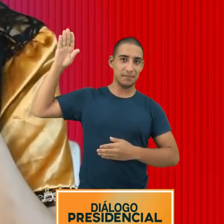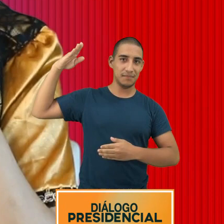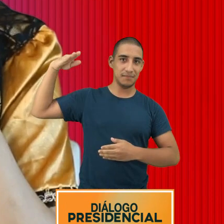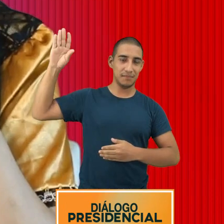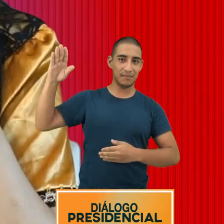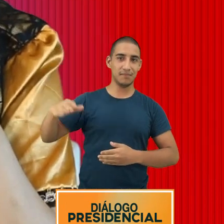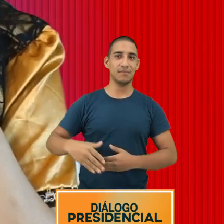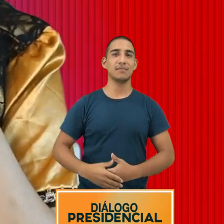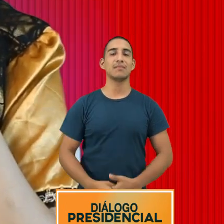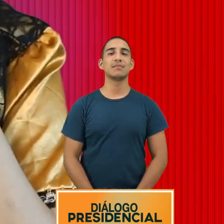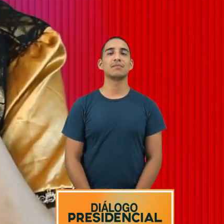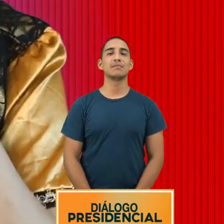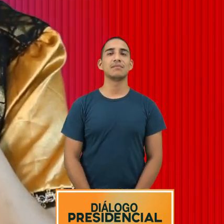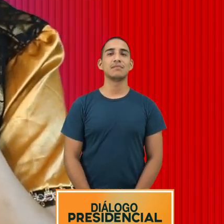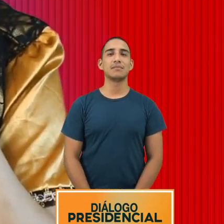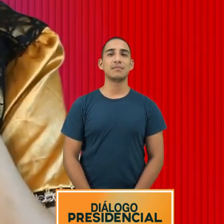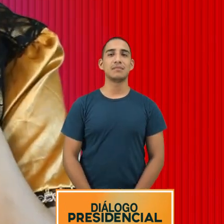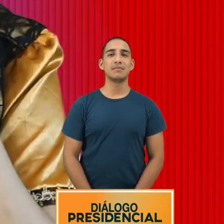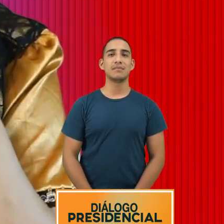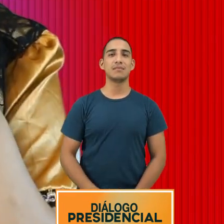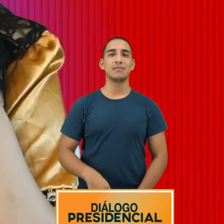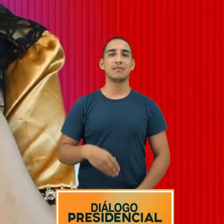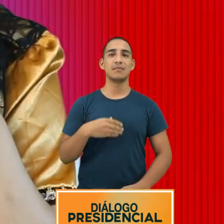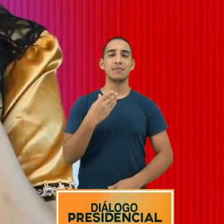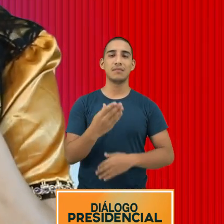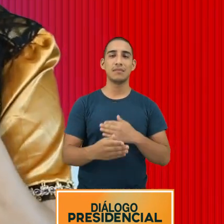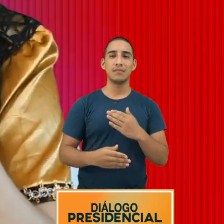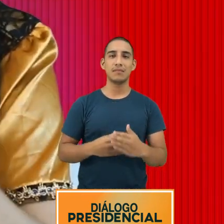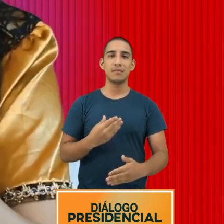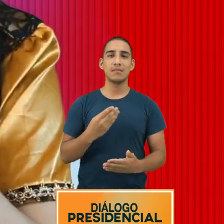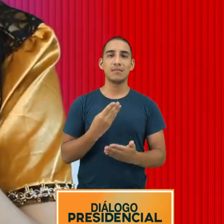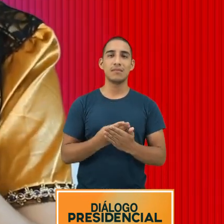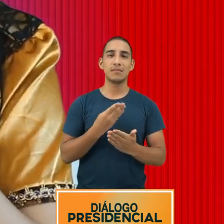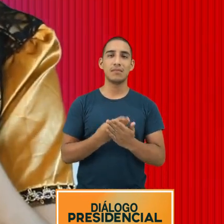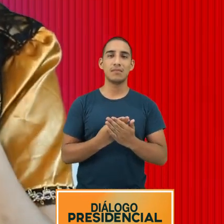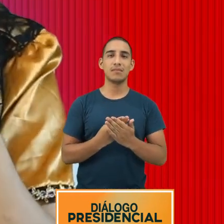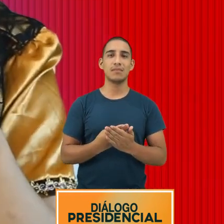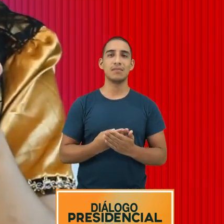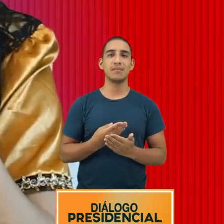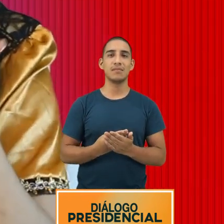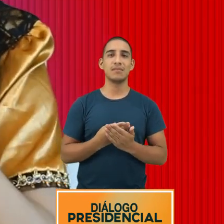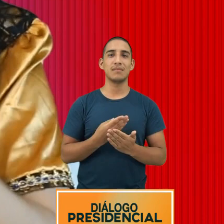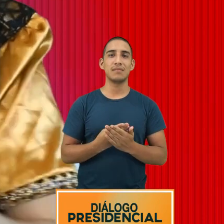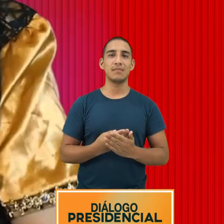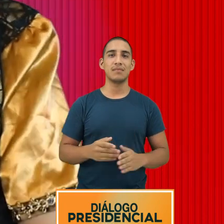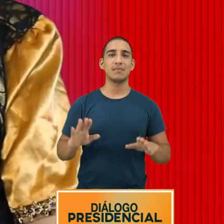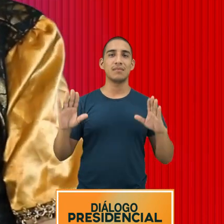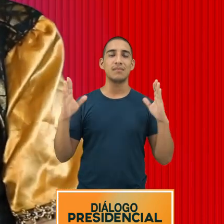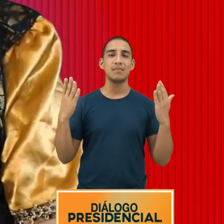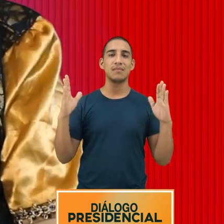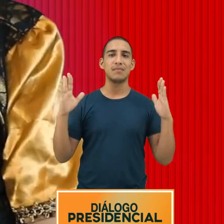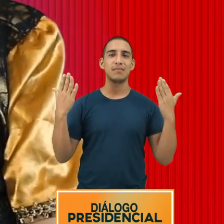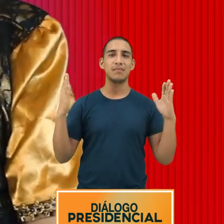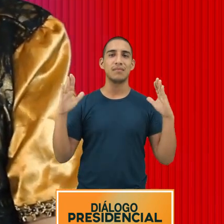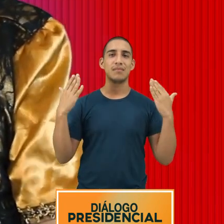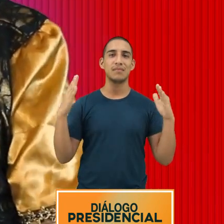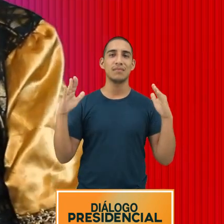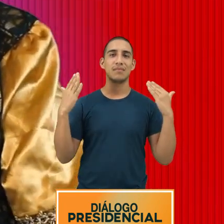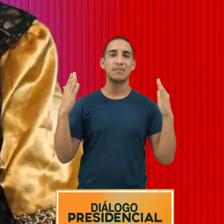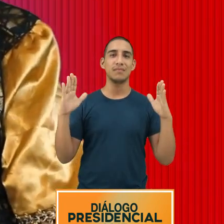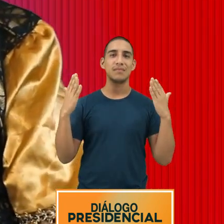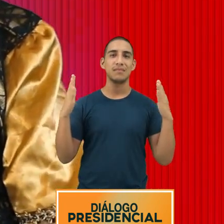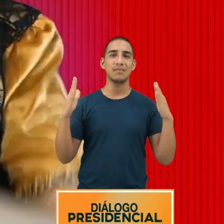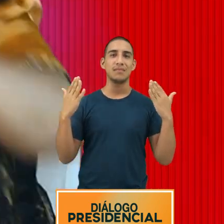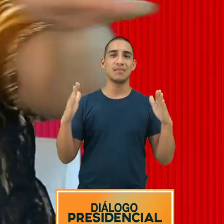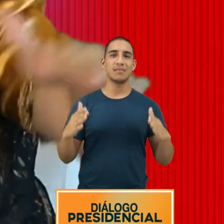a Cuba y Venezuela y puedan vivir y palpar las bondades del del Milagro económico que tienen